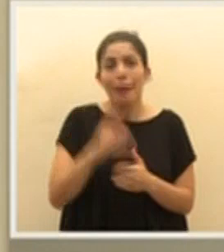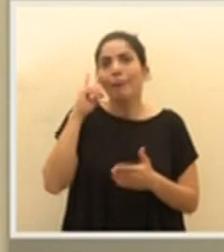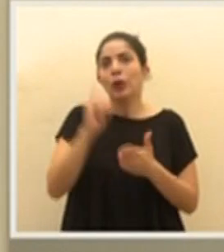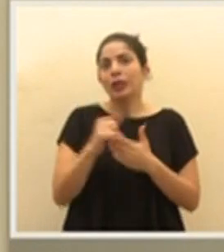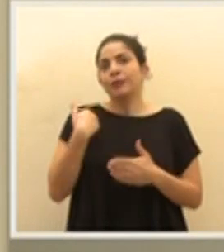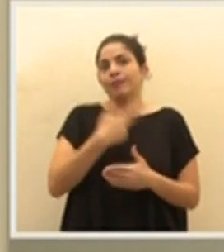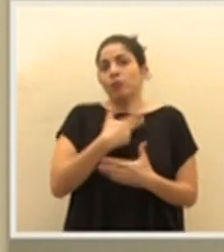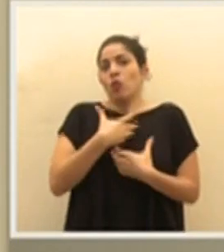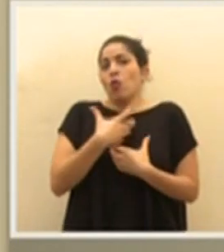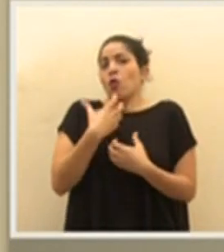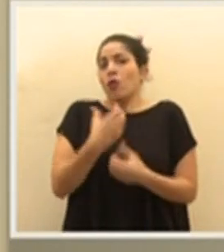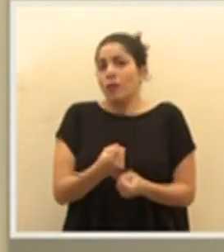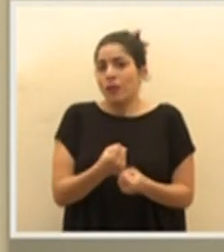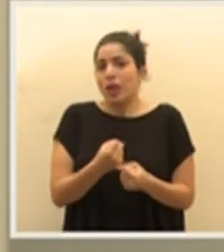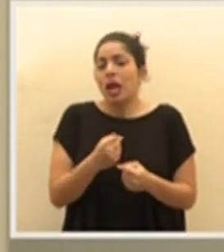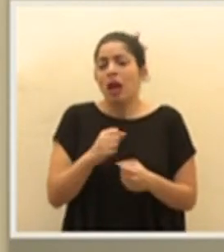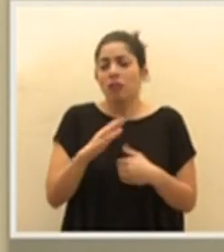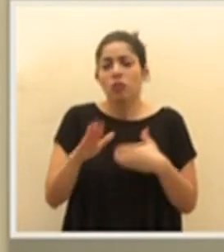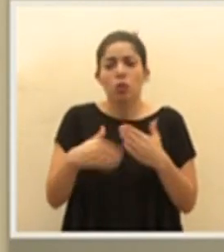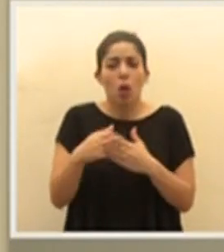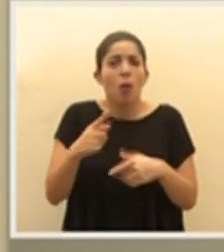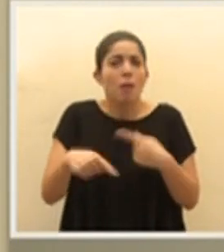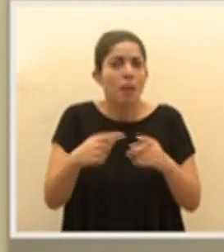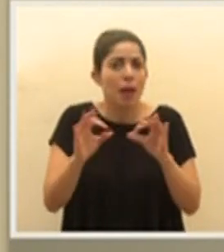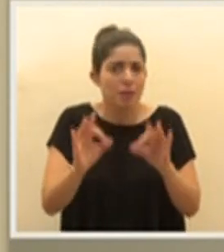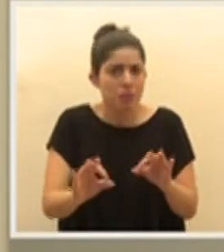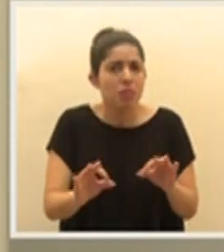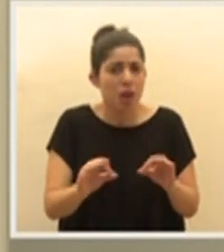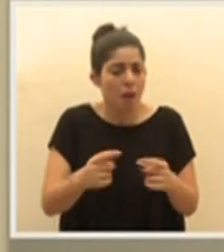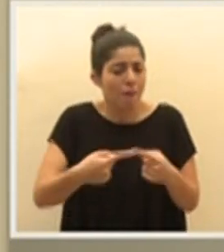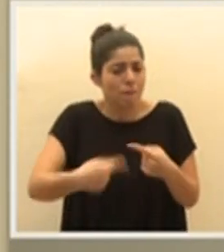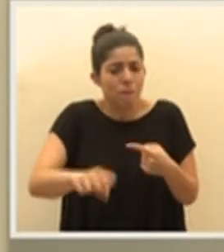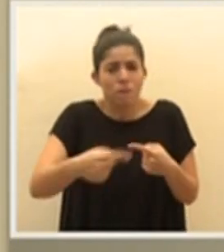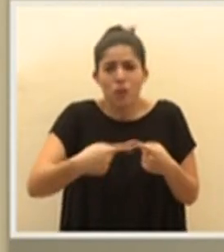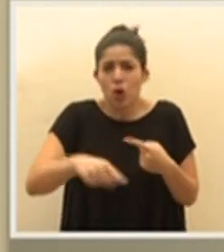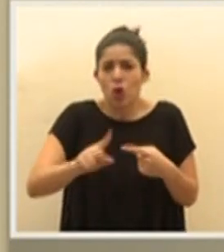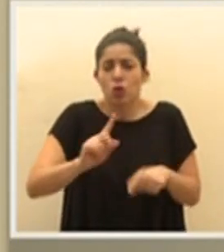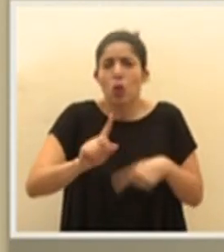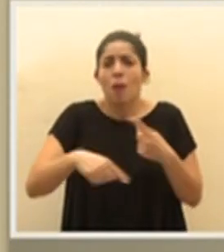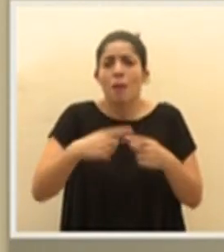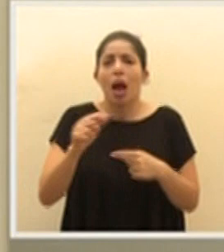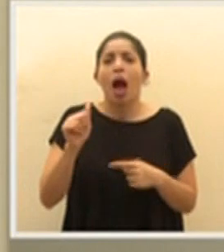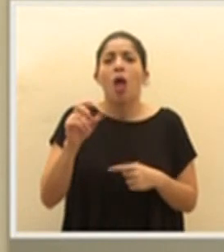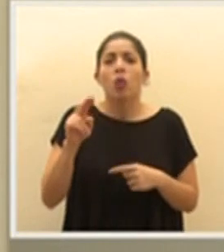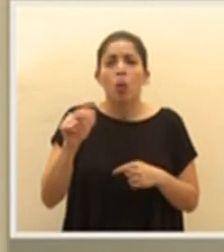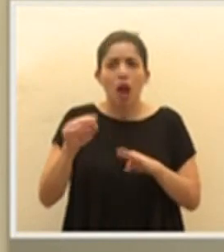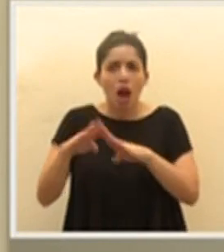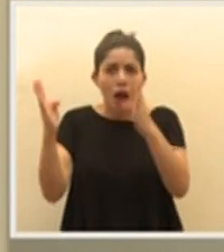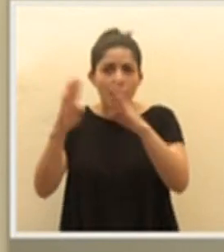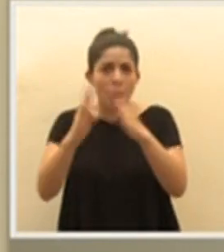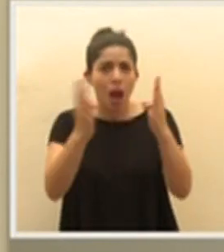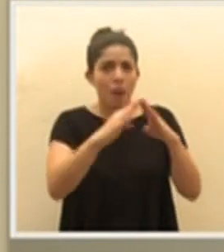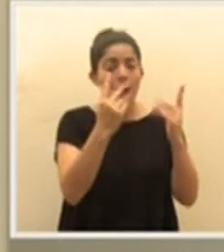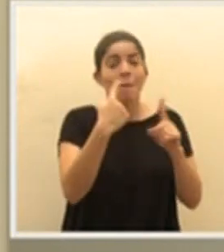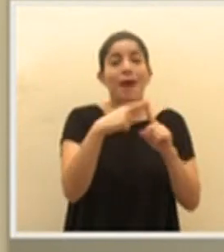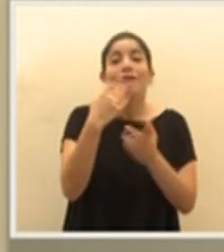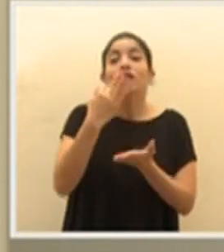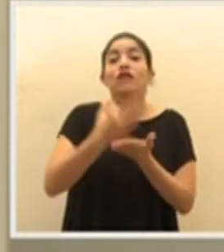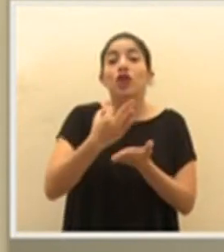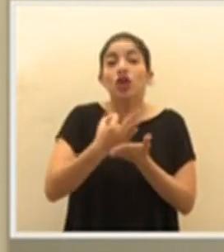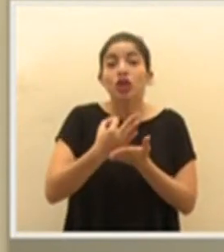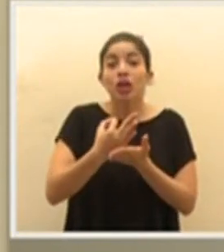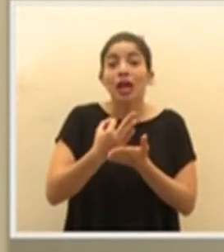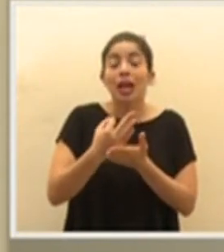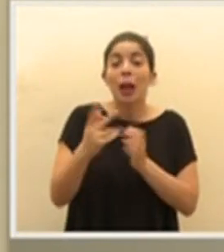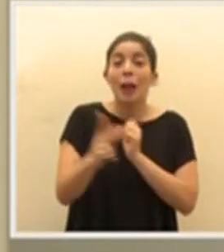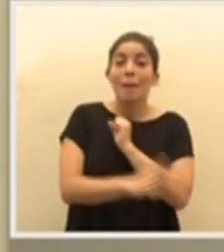confiamos que todo va a salir bien, que se abrirá muy pronto las aduanas y las fronteras con el